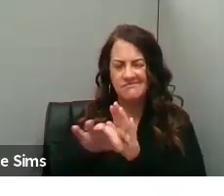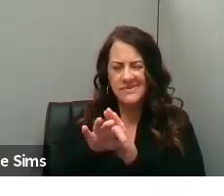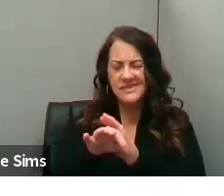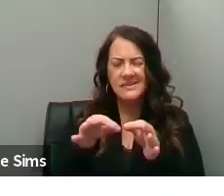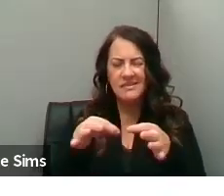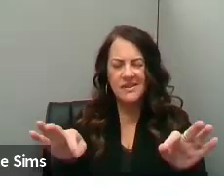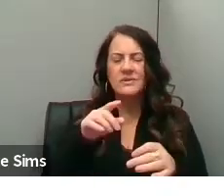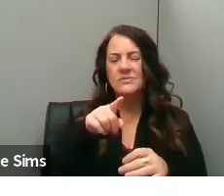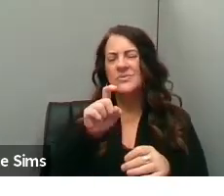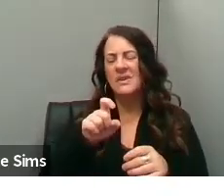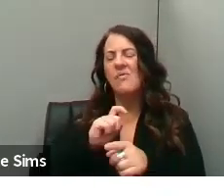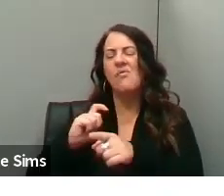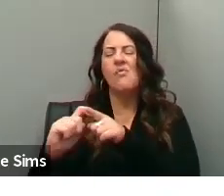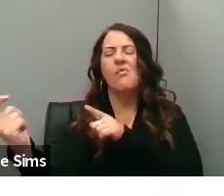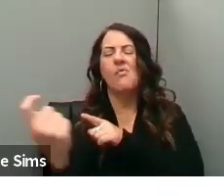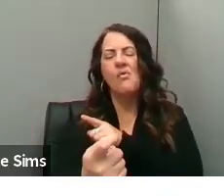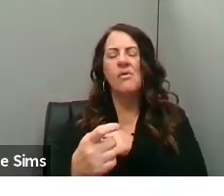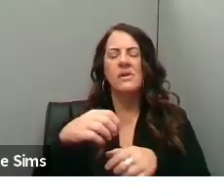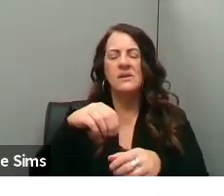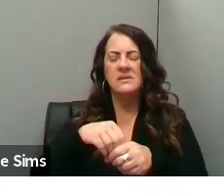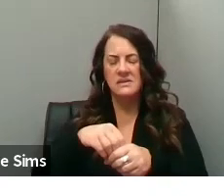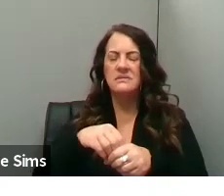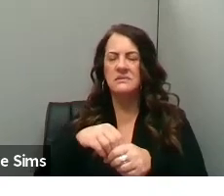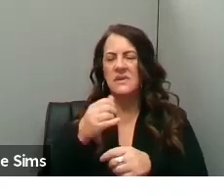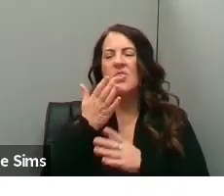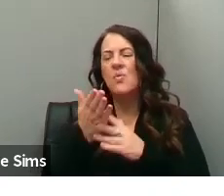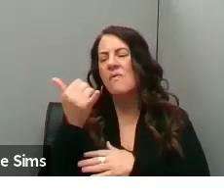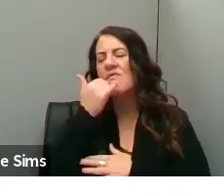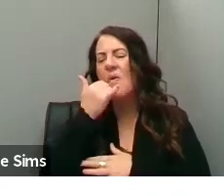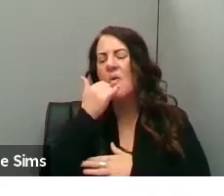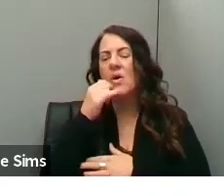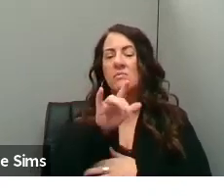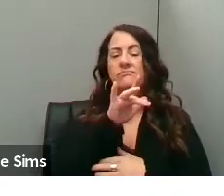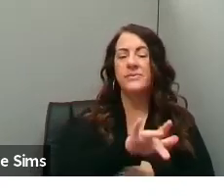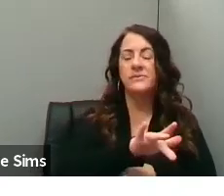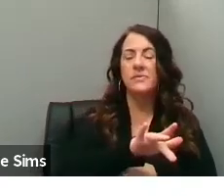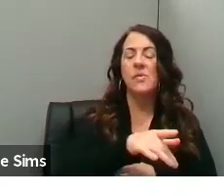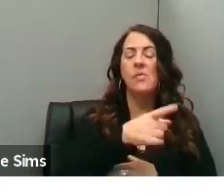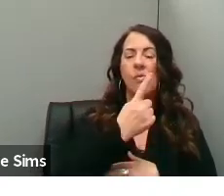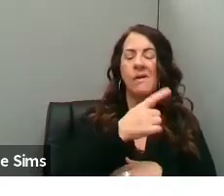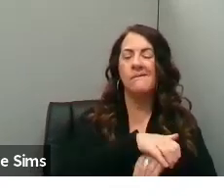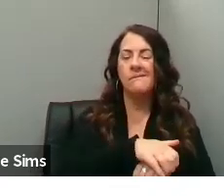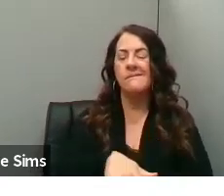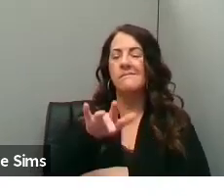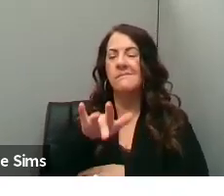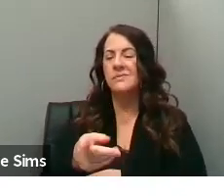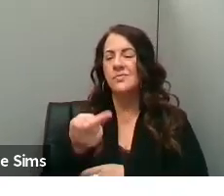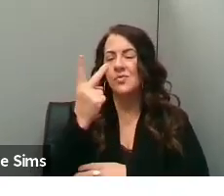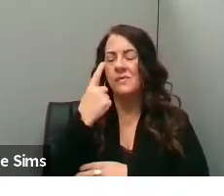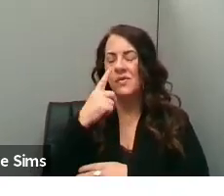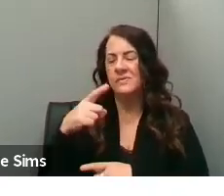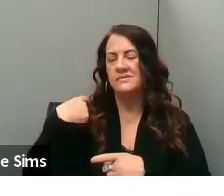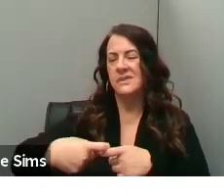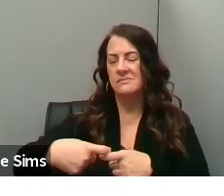and select either 1 for English or 2 for Spanish. The phone number is included in your registration email.